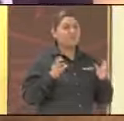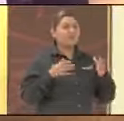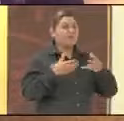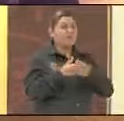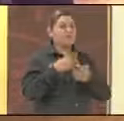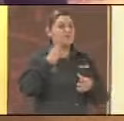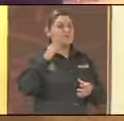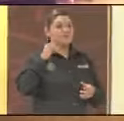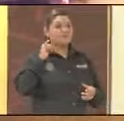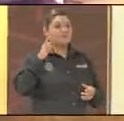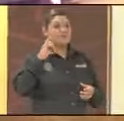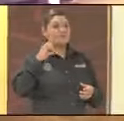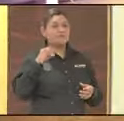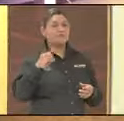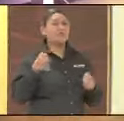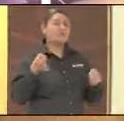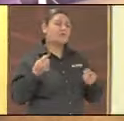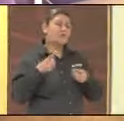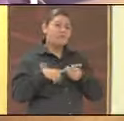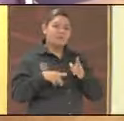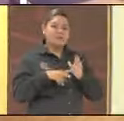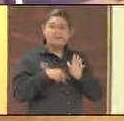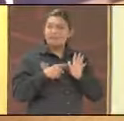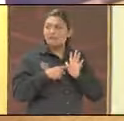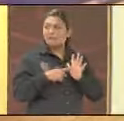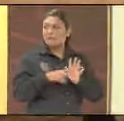Prados. ¿Sí? ¿Y hay un video?